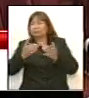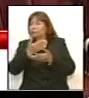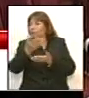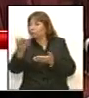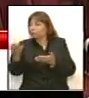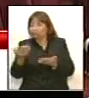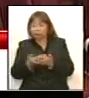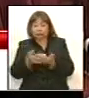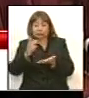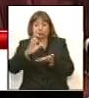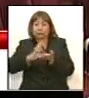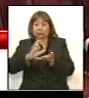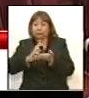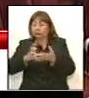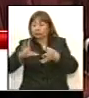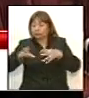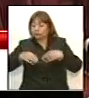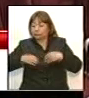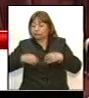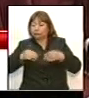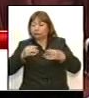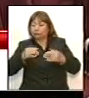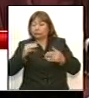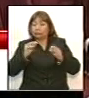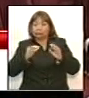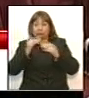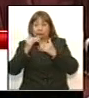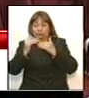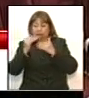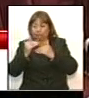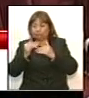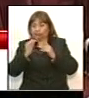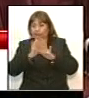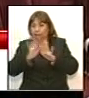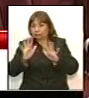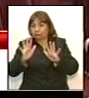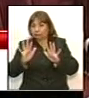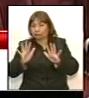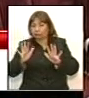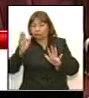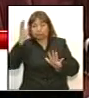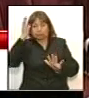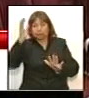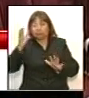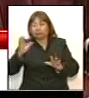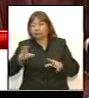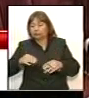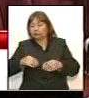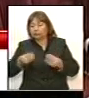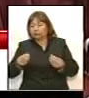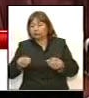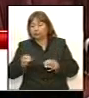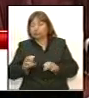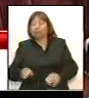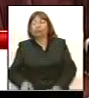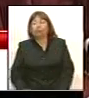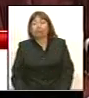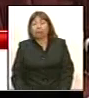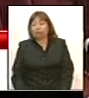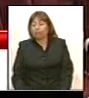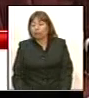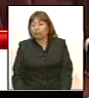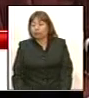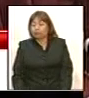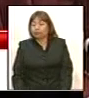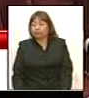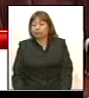de Lima y adoptan migrantes proporcionalmente a sus capacidades de adopción? ¿Por qué no lo hacen? ¿Por qué no